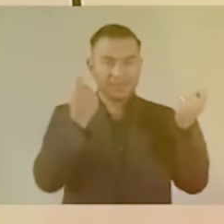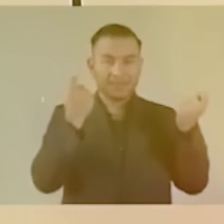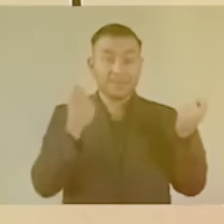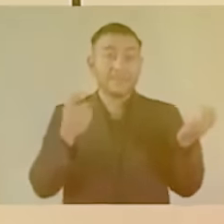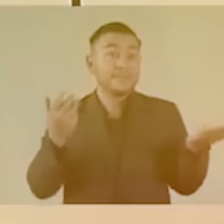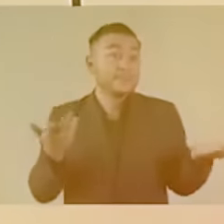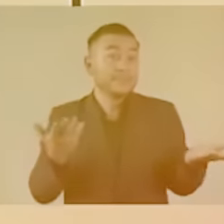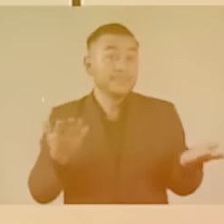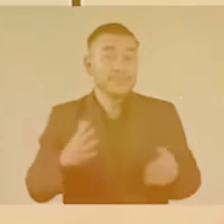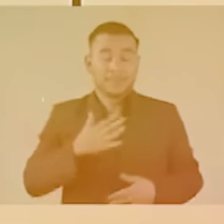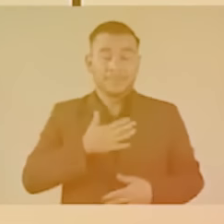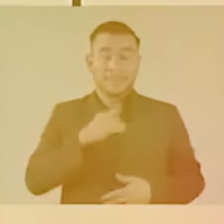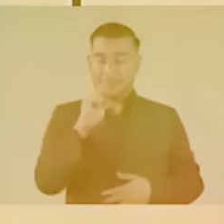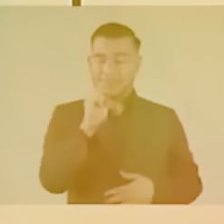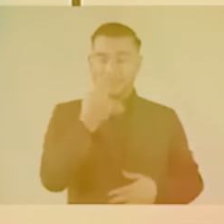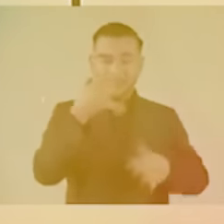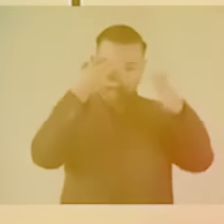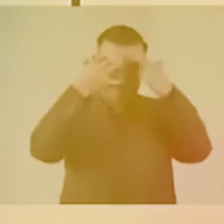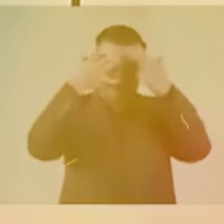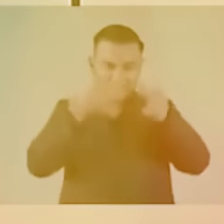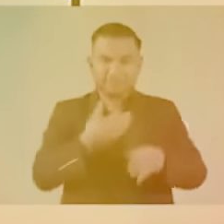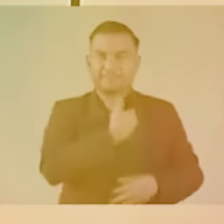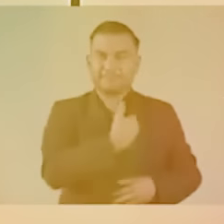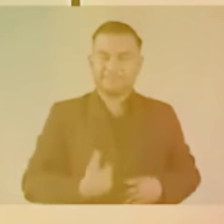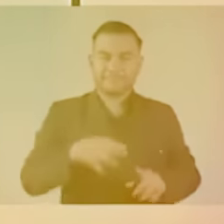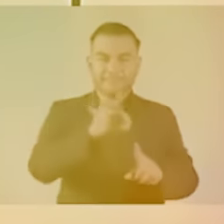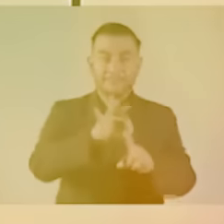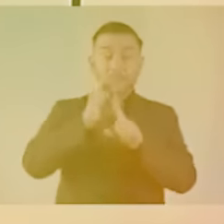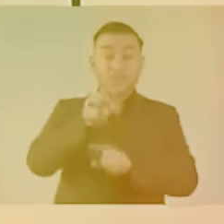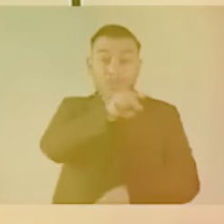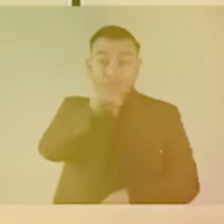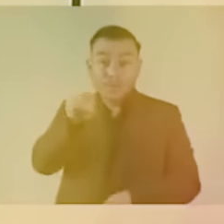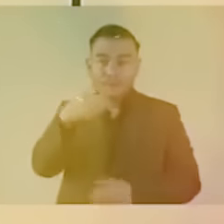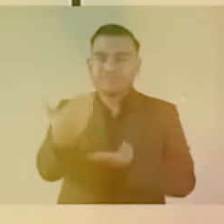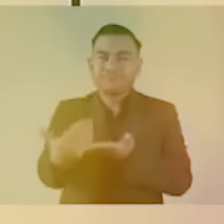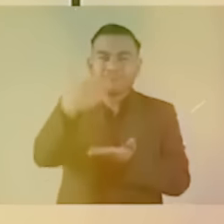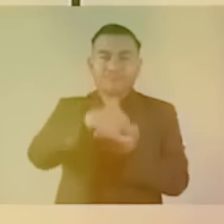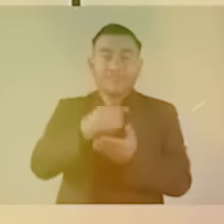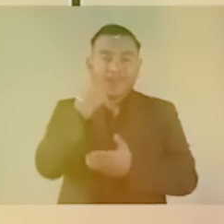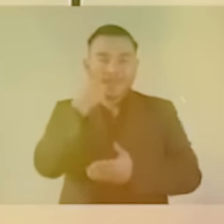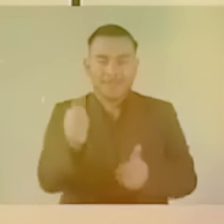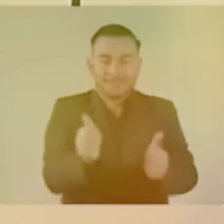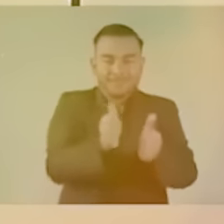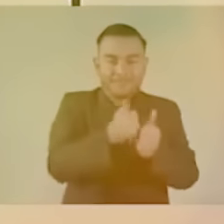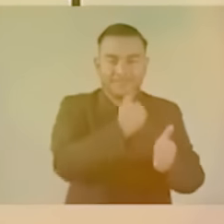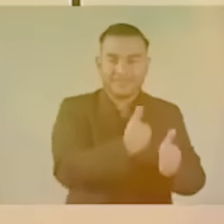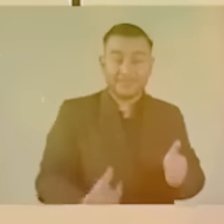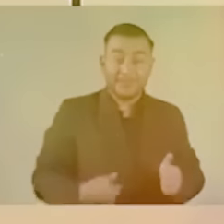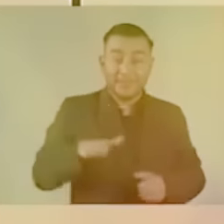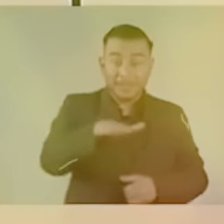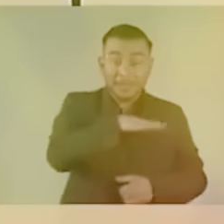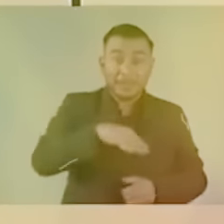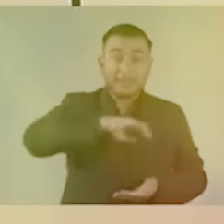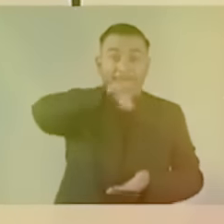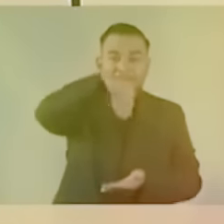Pero esa fue mi primera decisión como presidente electo. Que ustedes estuvieran aquí, conmigo, en este lugar, en